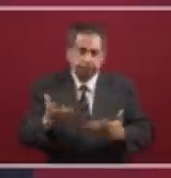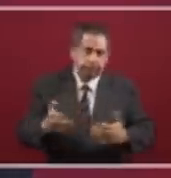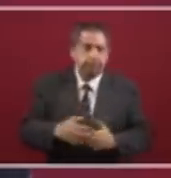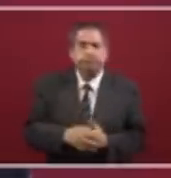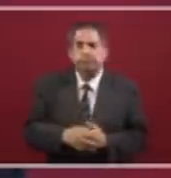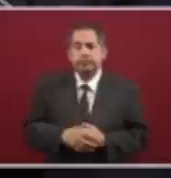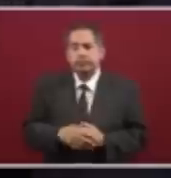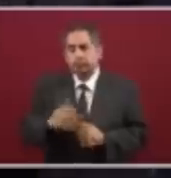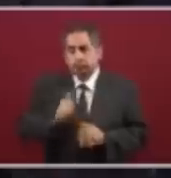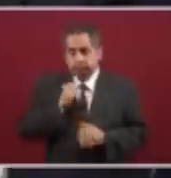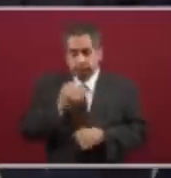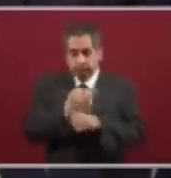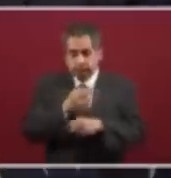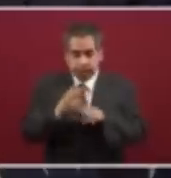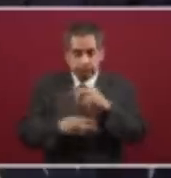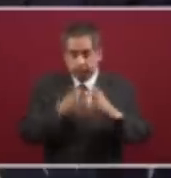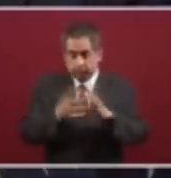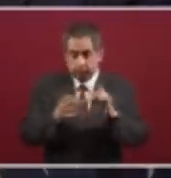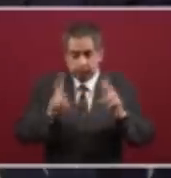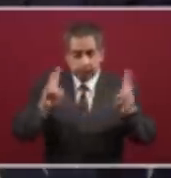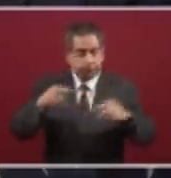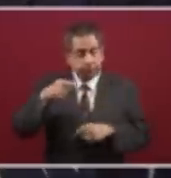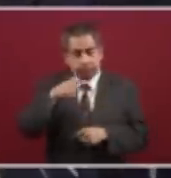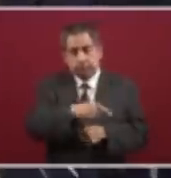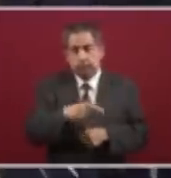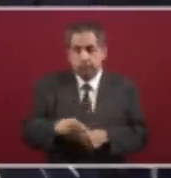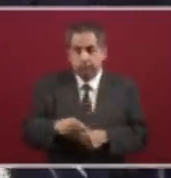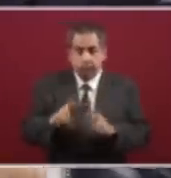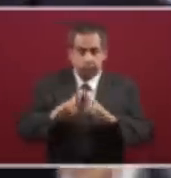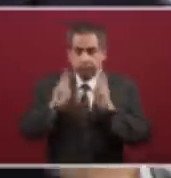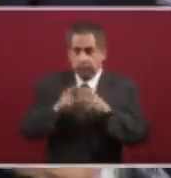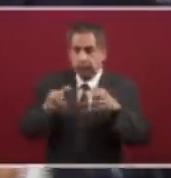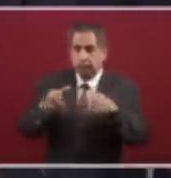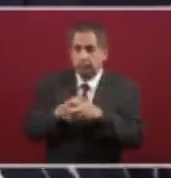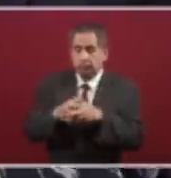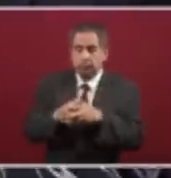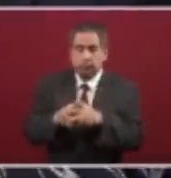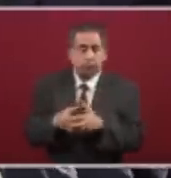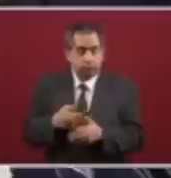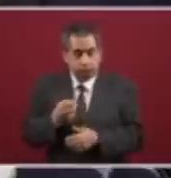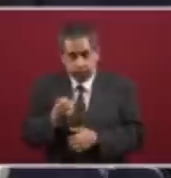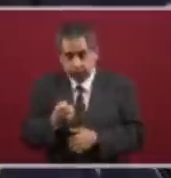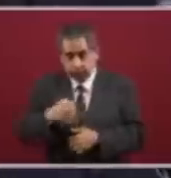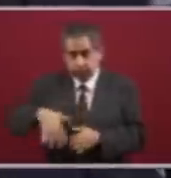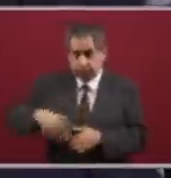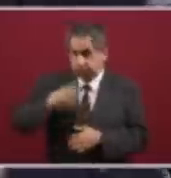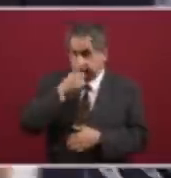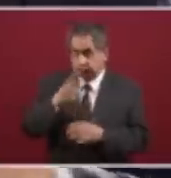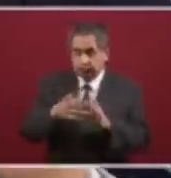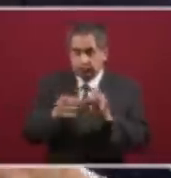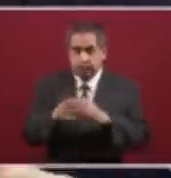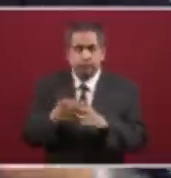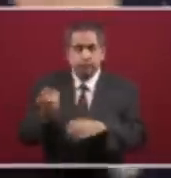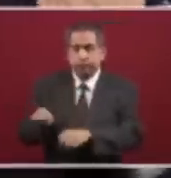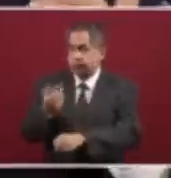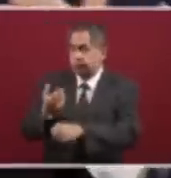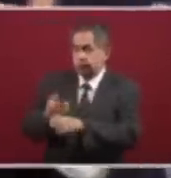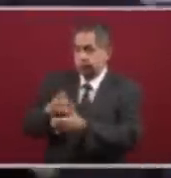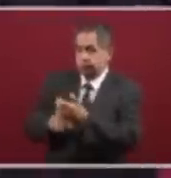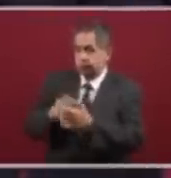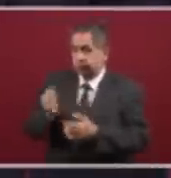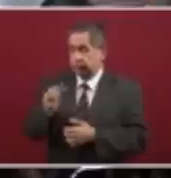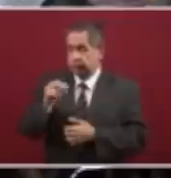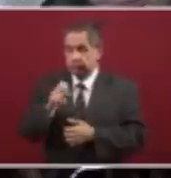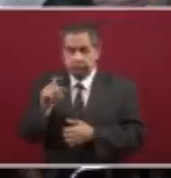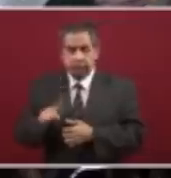y aprovechó para comentar justo sobre el tema de las reuniones justamente comentábamos con las secretarias ex cordero y con el